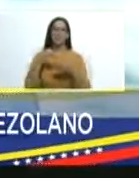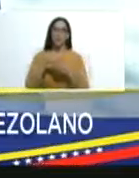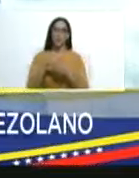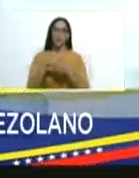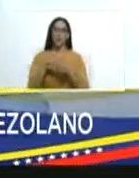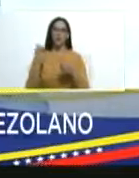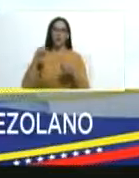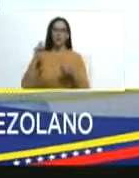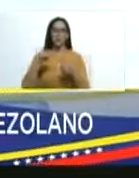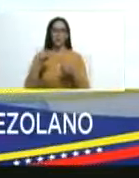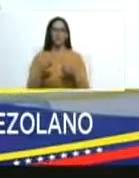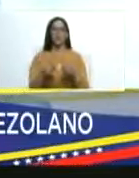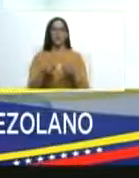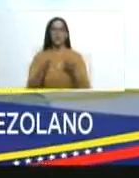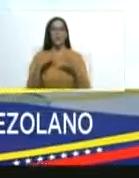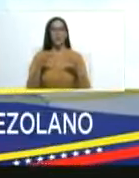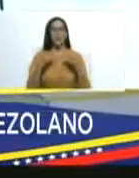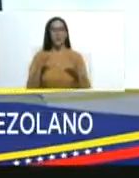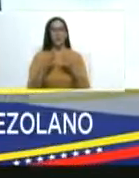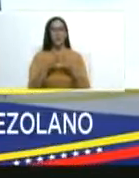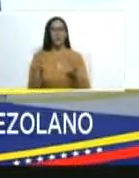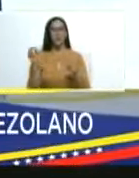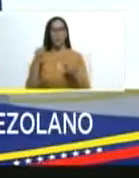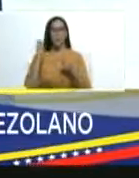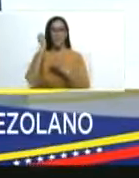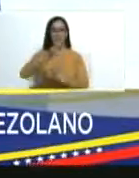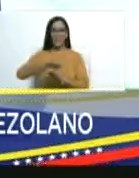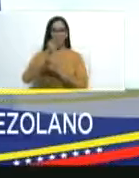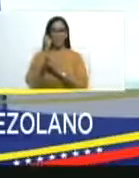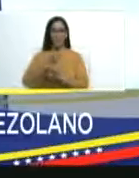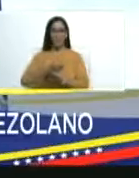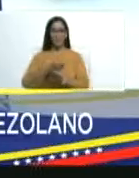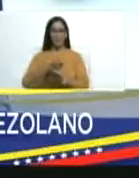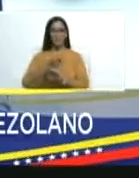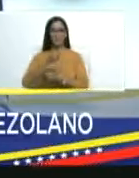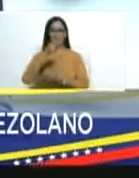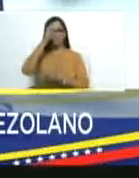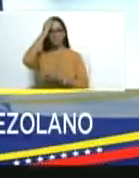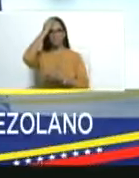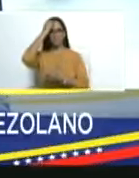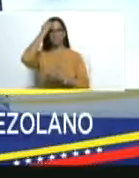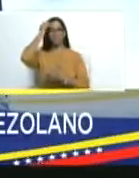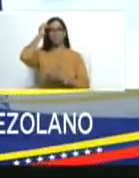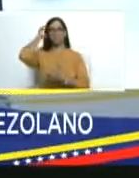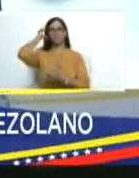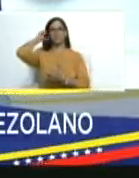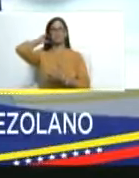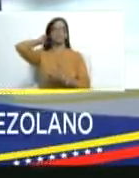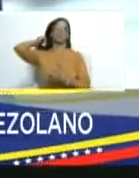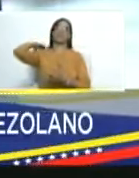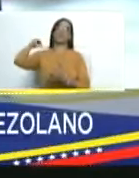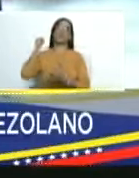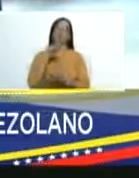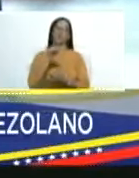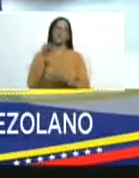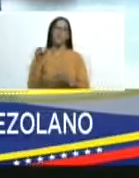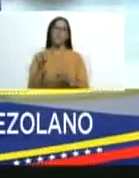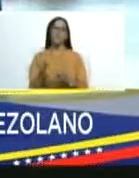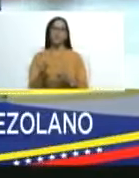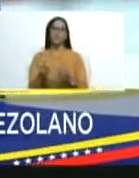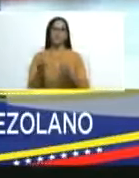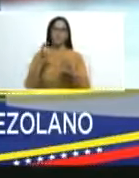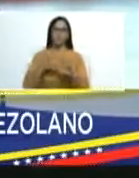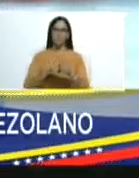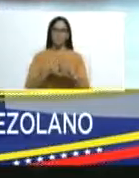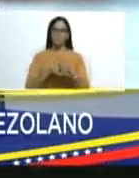El mensaje para todos los pescadores y para todas las pescadoras. es, ustedes han sido parte